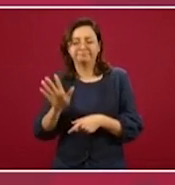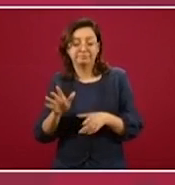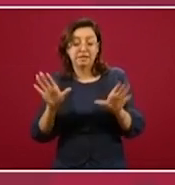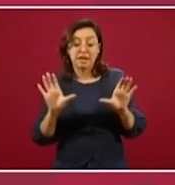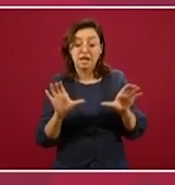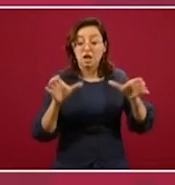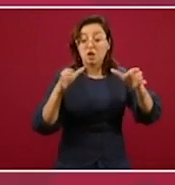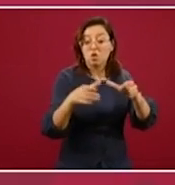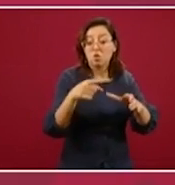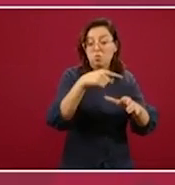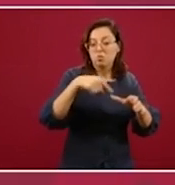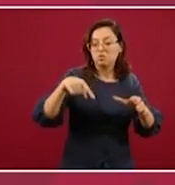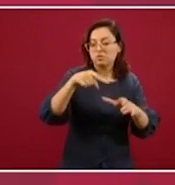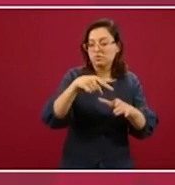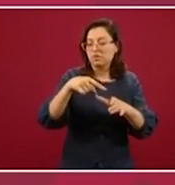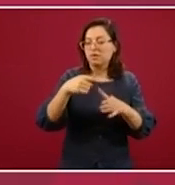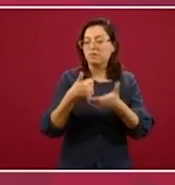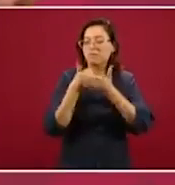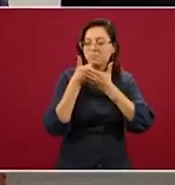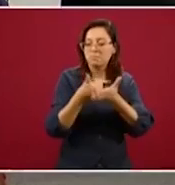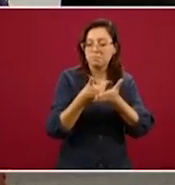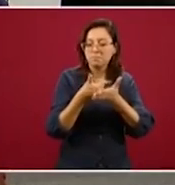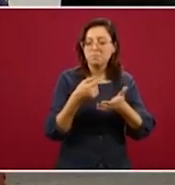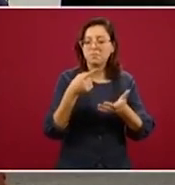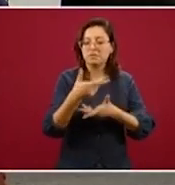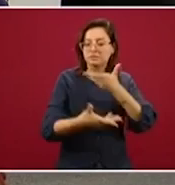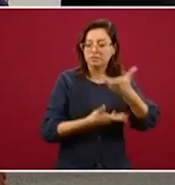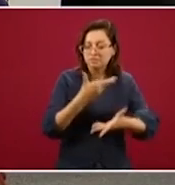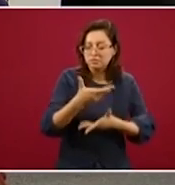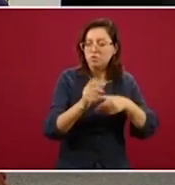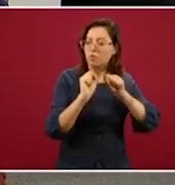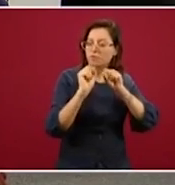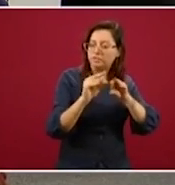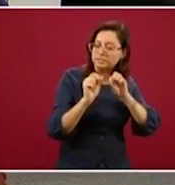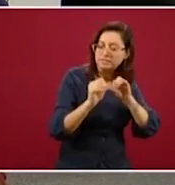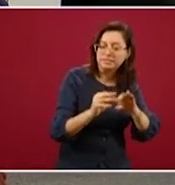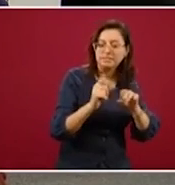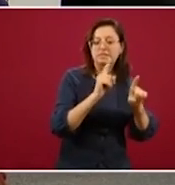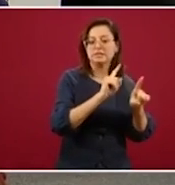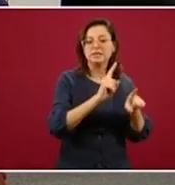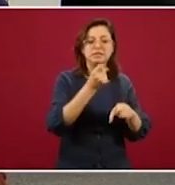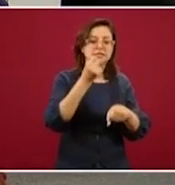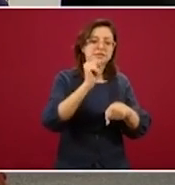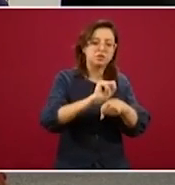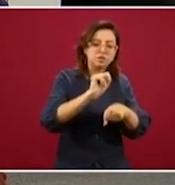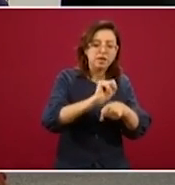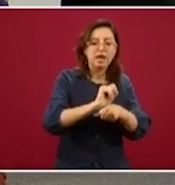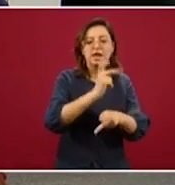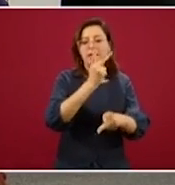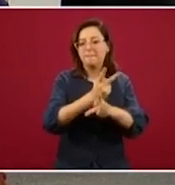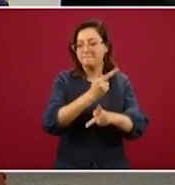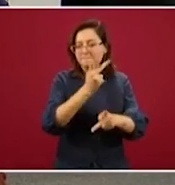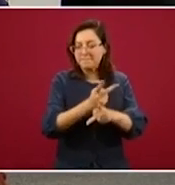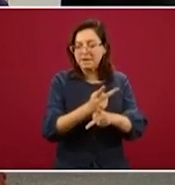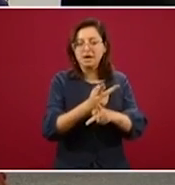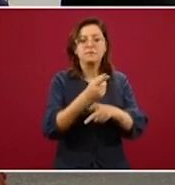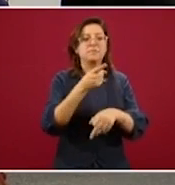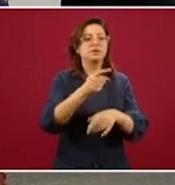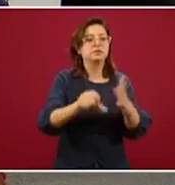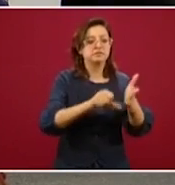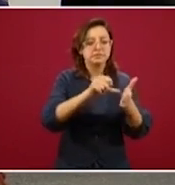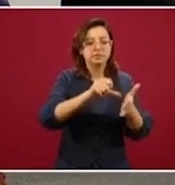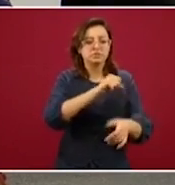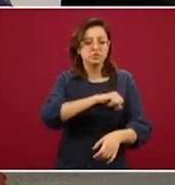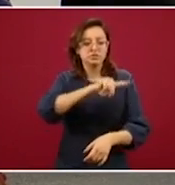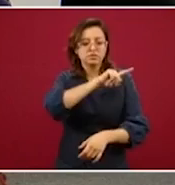como centros integradores de servicio, porque ahí es donde está la secundaria, ahí está la preparatoria, ahí está el centro de